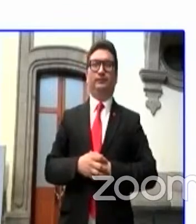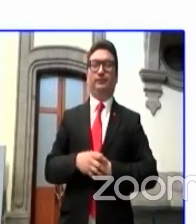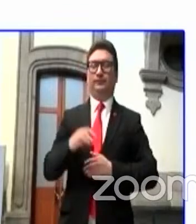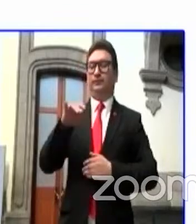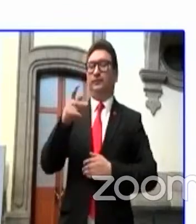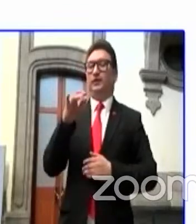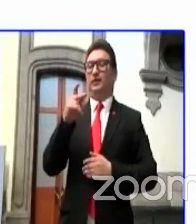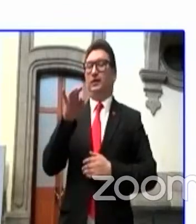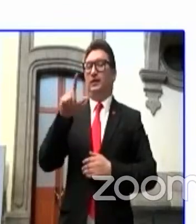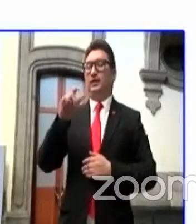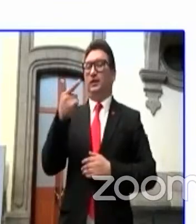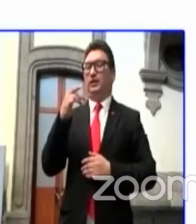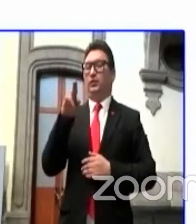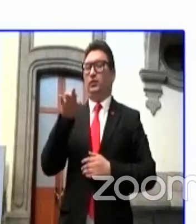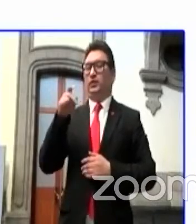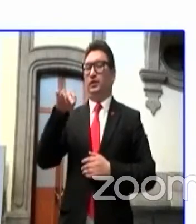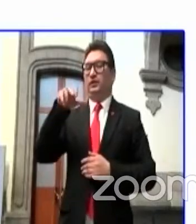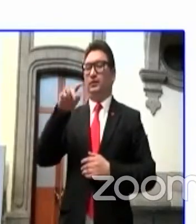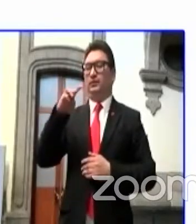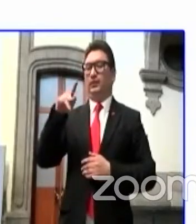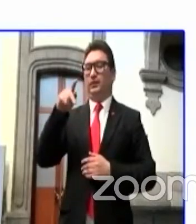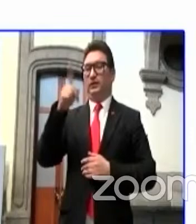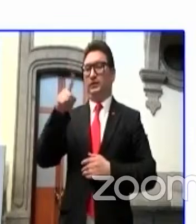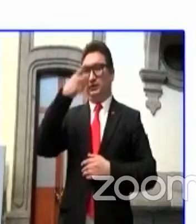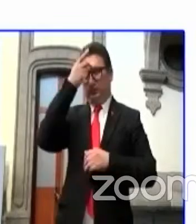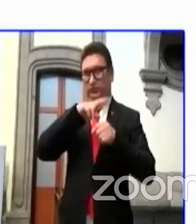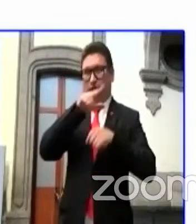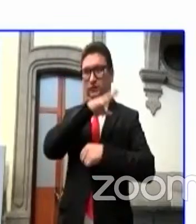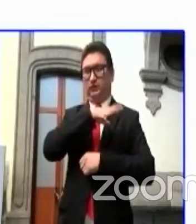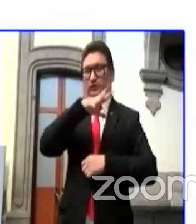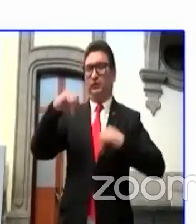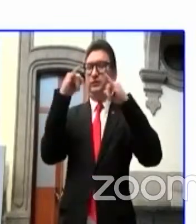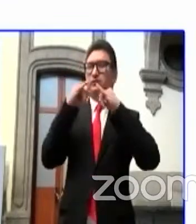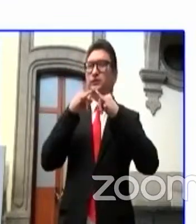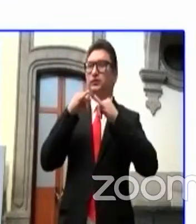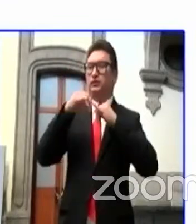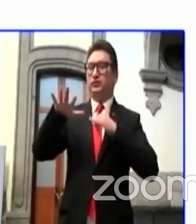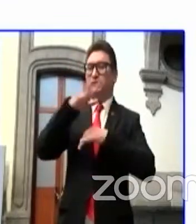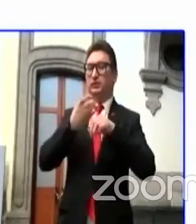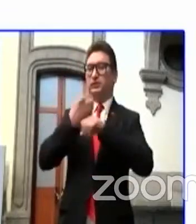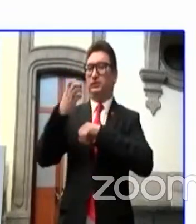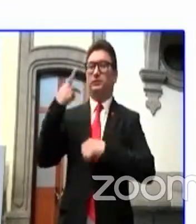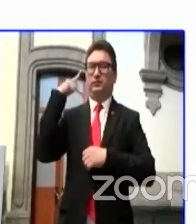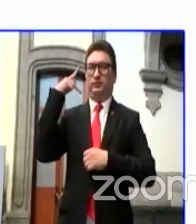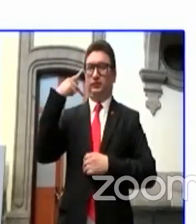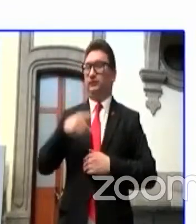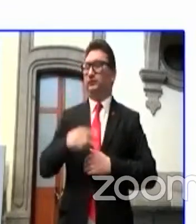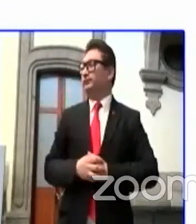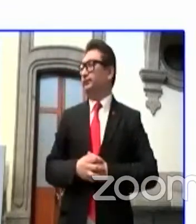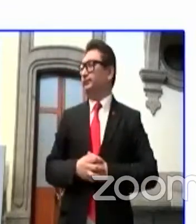Micaela Eugenio Márquez, directora general del Instituto de Discapacidad del Estado de Puebla.